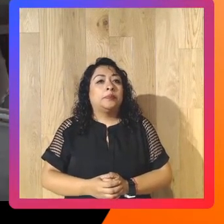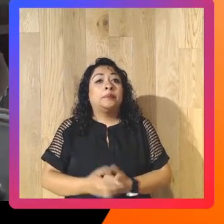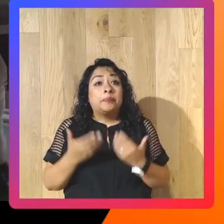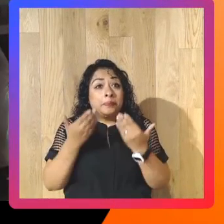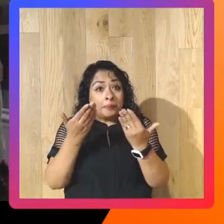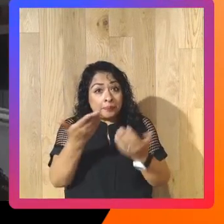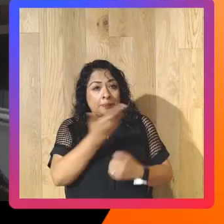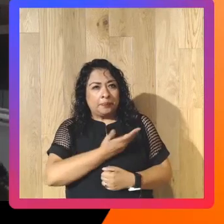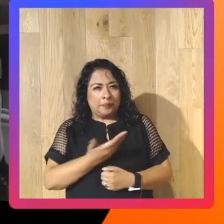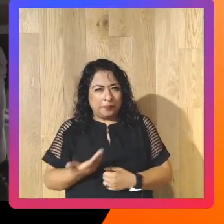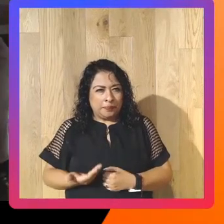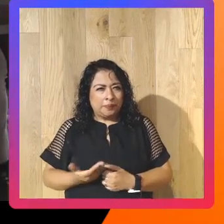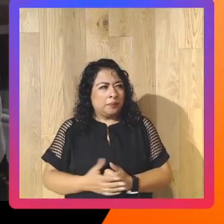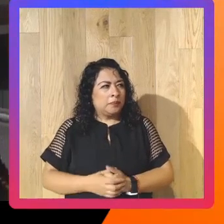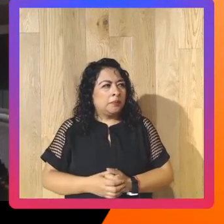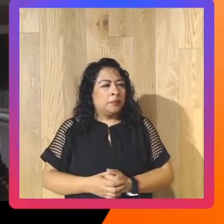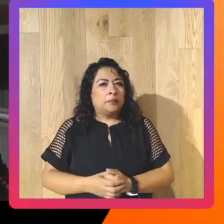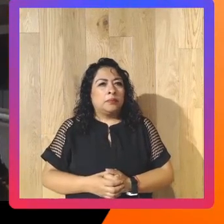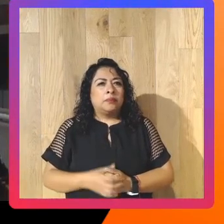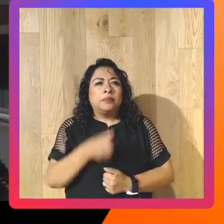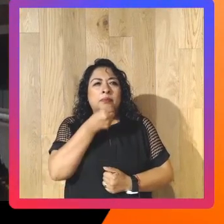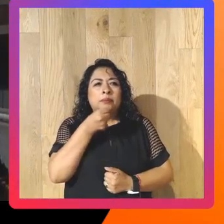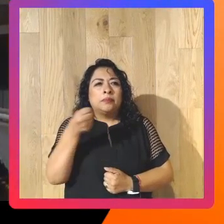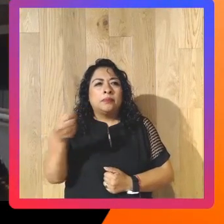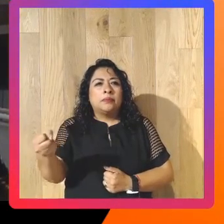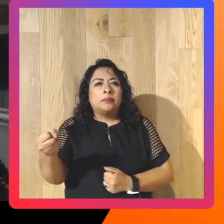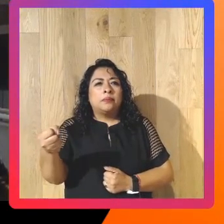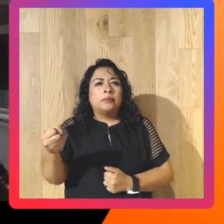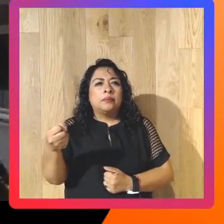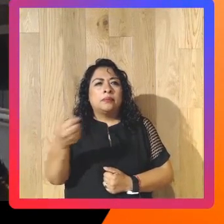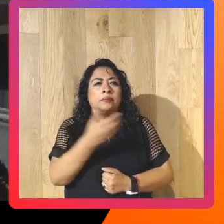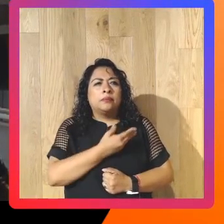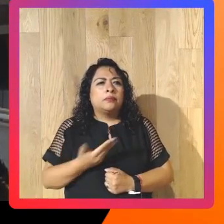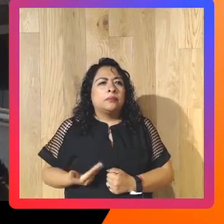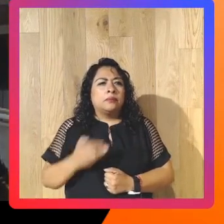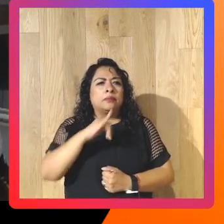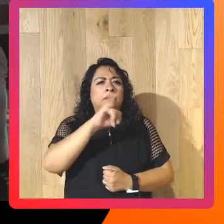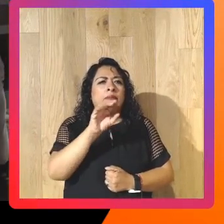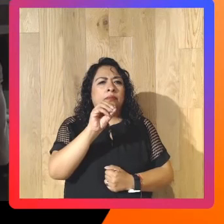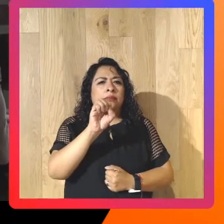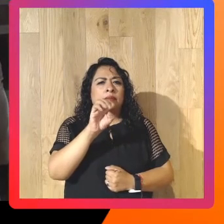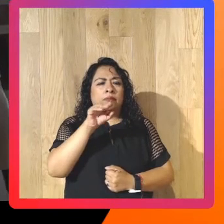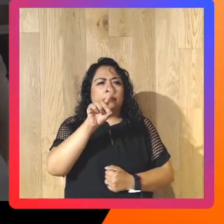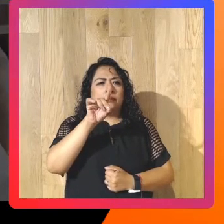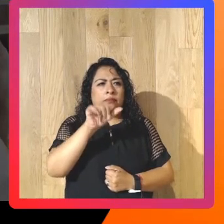Adelante, presidente. ¿Le pueden acercar el micrófono, por favor, al presidente José Medina Mora?